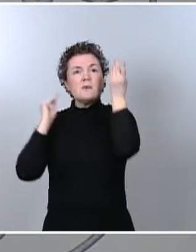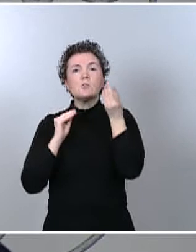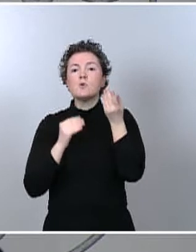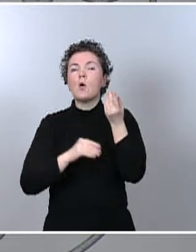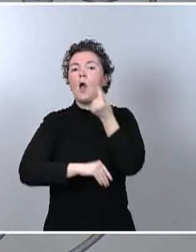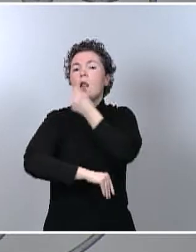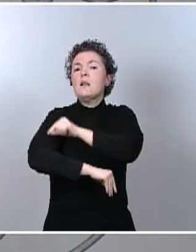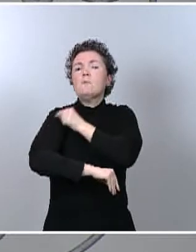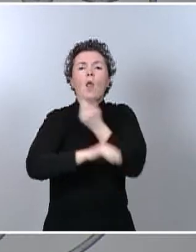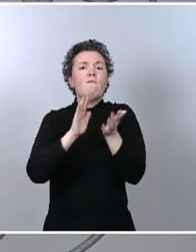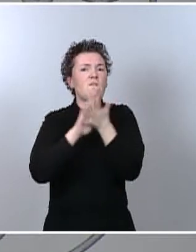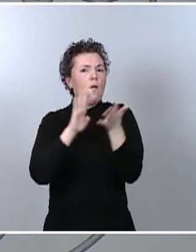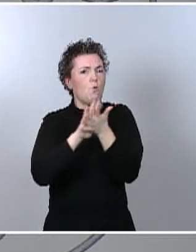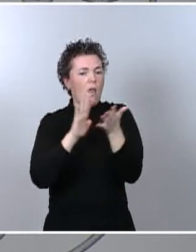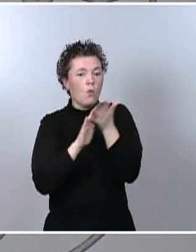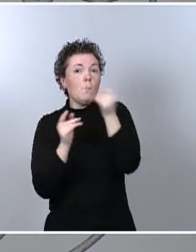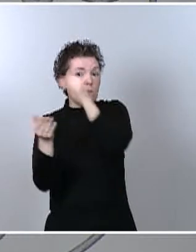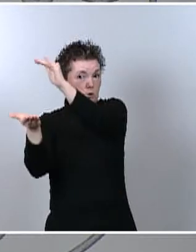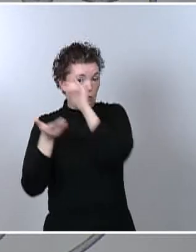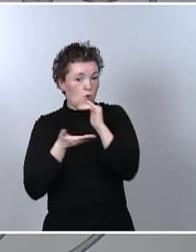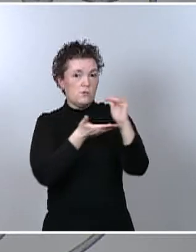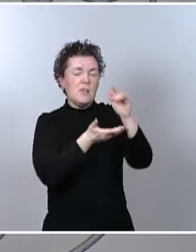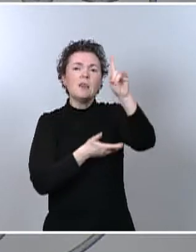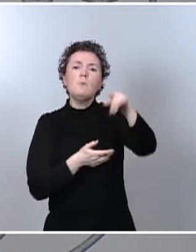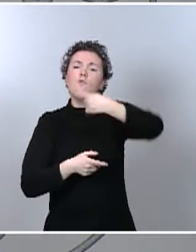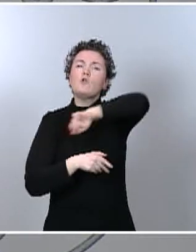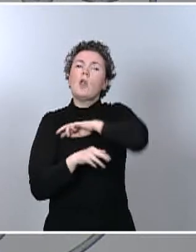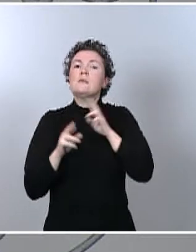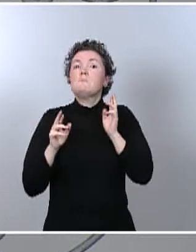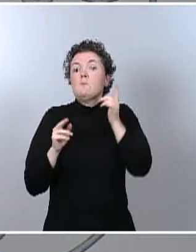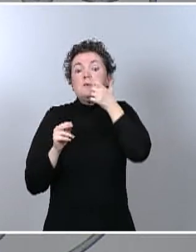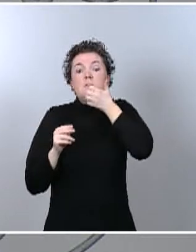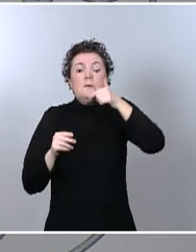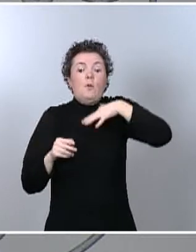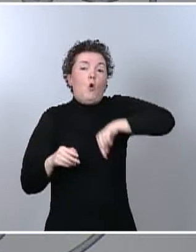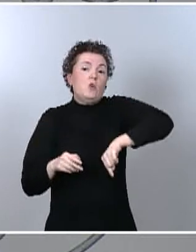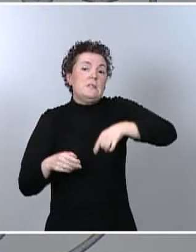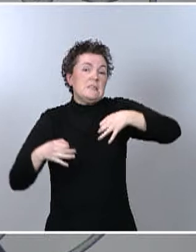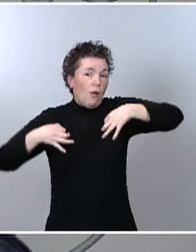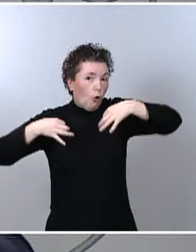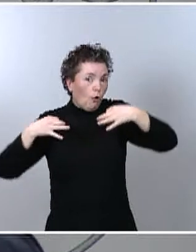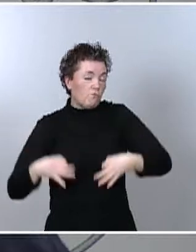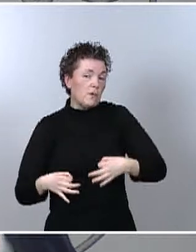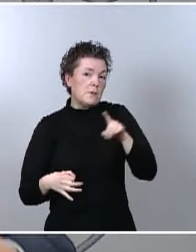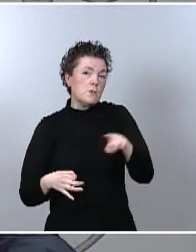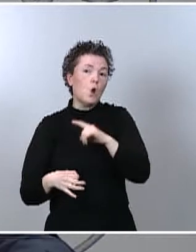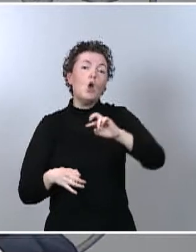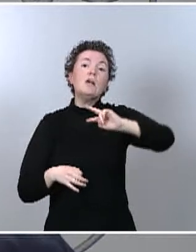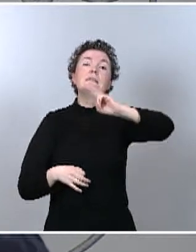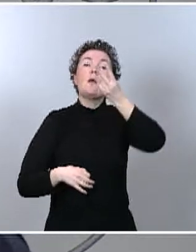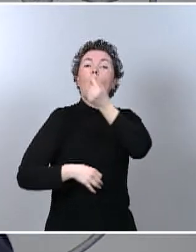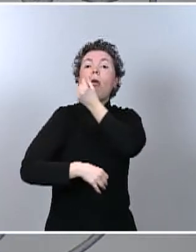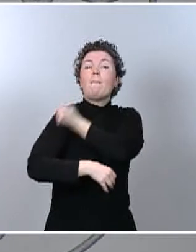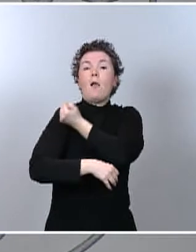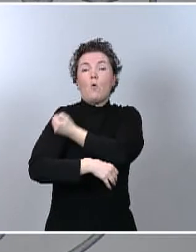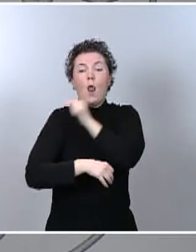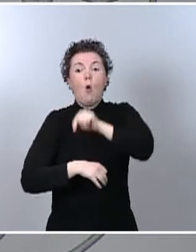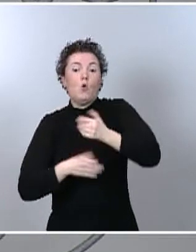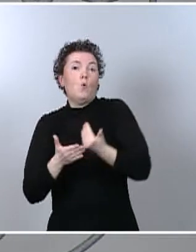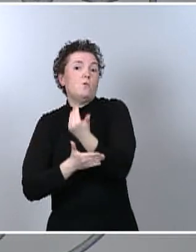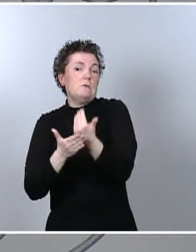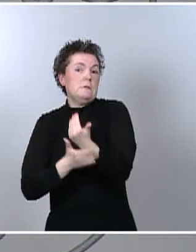vayan administrando, con en algunos casos alguna pequeña reserva que pueda tener sentido tener por parte de algunas comunidades autónomas. Por tanto, yo creo